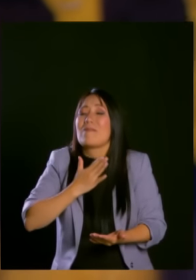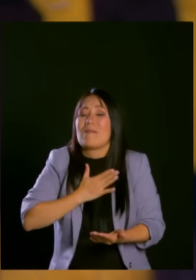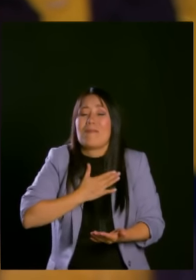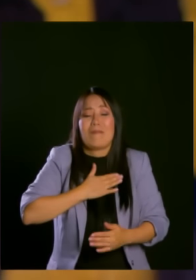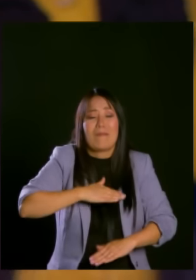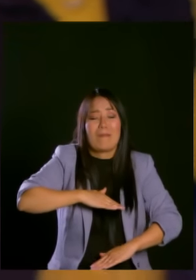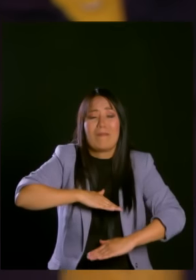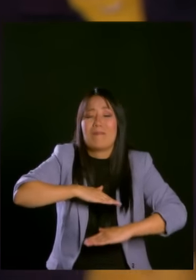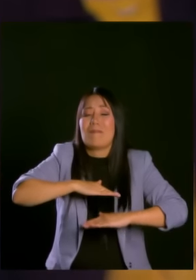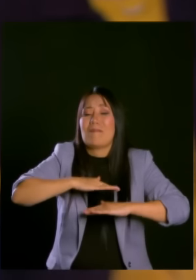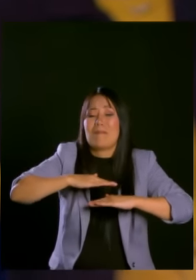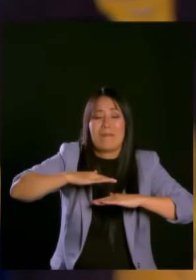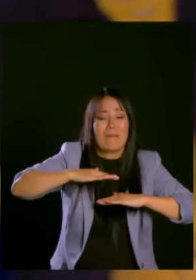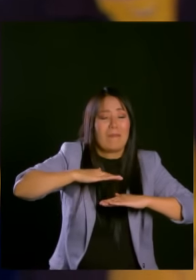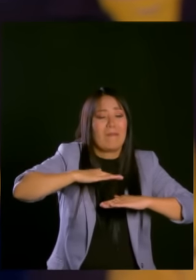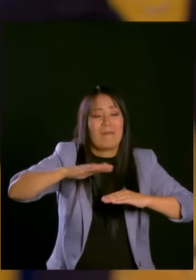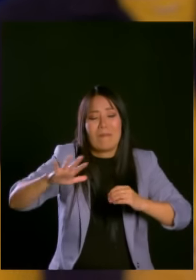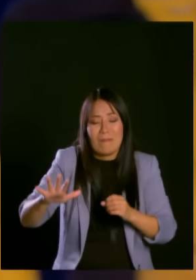mi